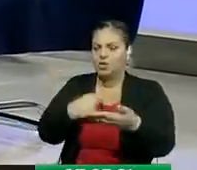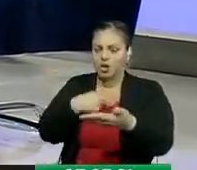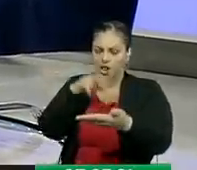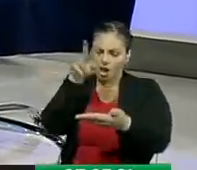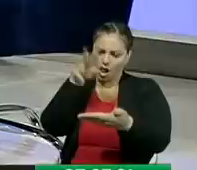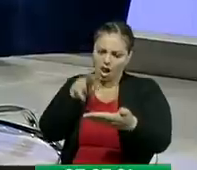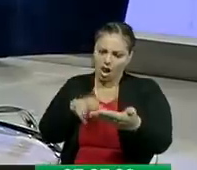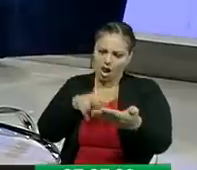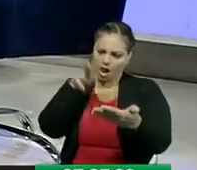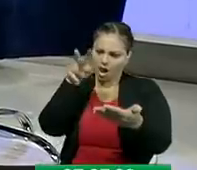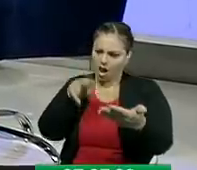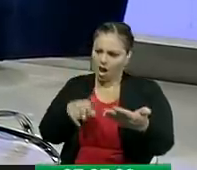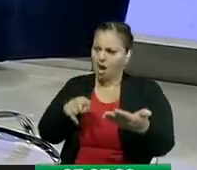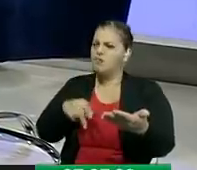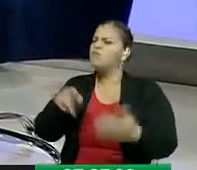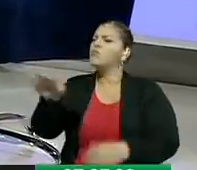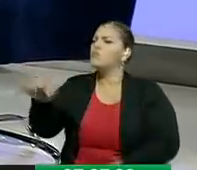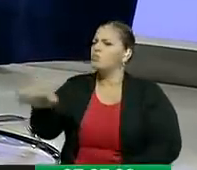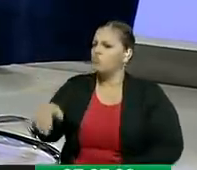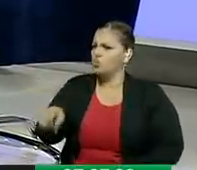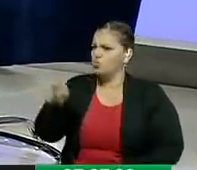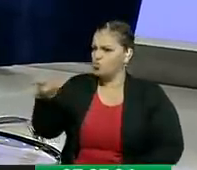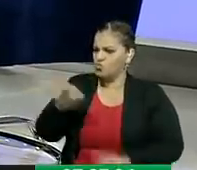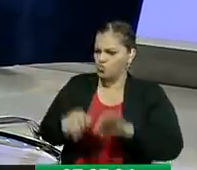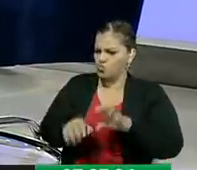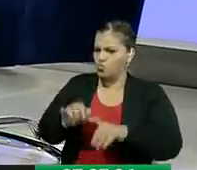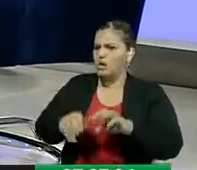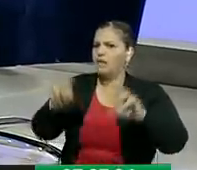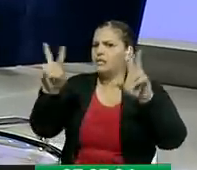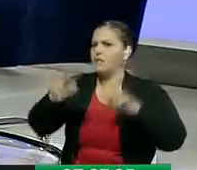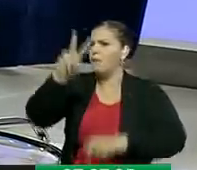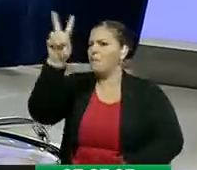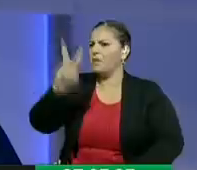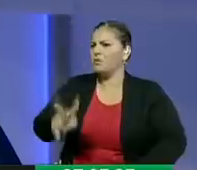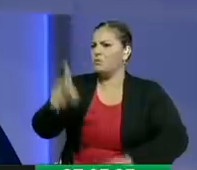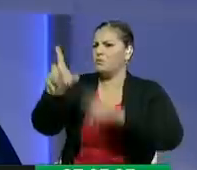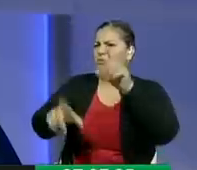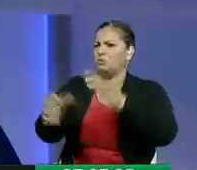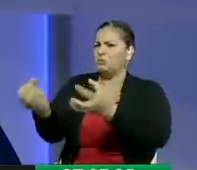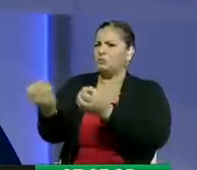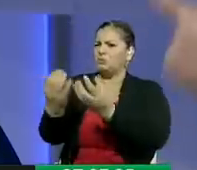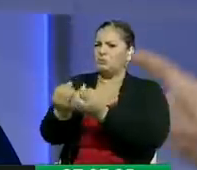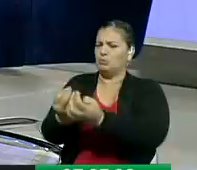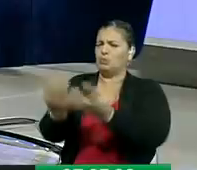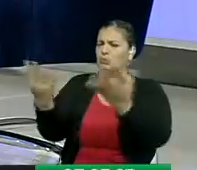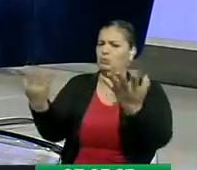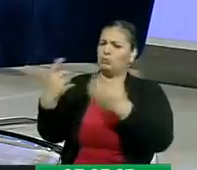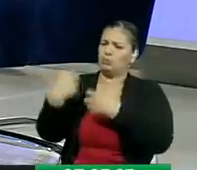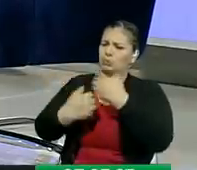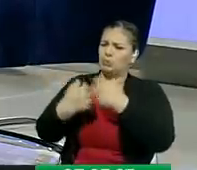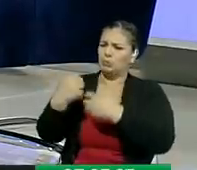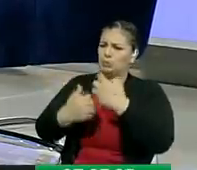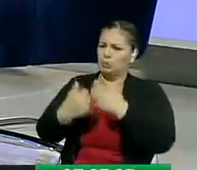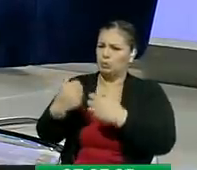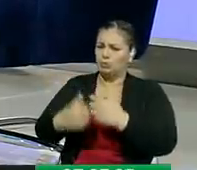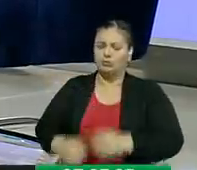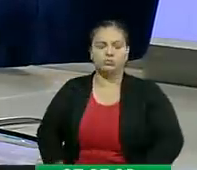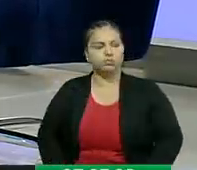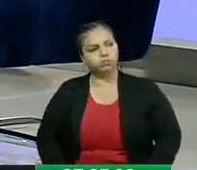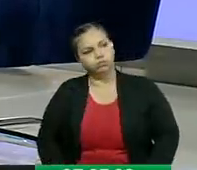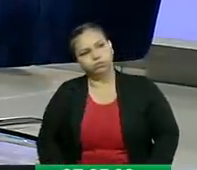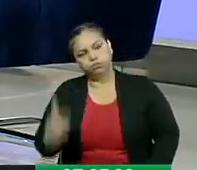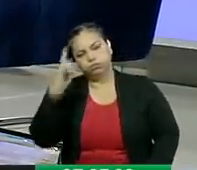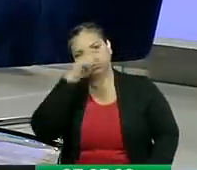de la situación de los migrantes venezolanos. Escandalosa, intolerable. Hay que hacer algo por ellos. ¿No es suficiente lo que estamos haciendo los ecuatorianos? Para